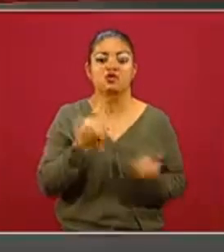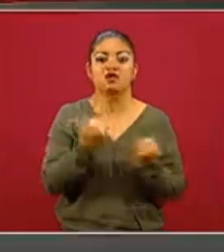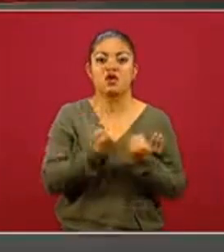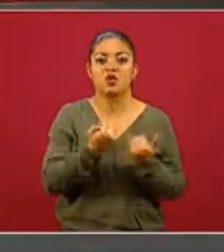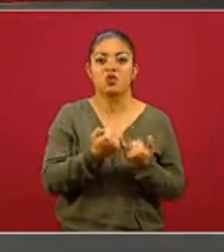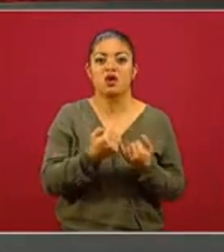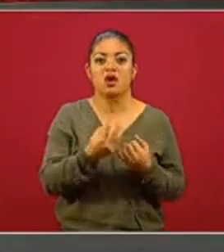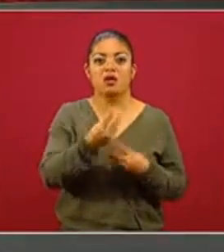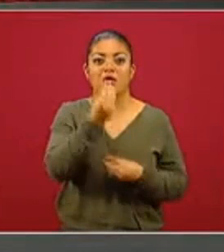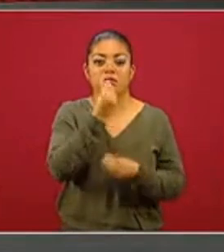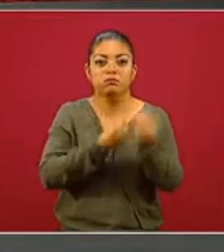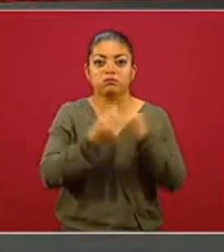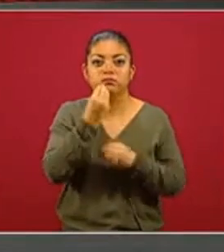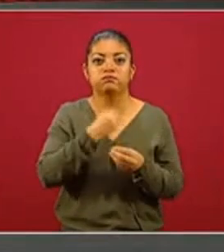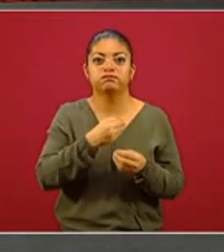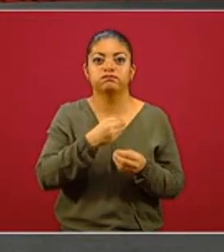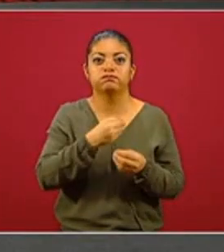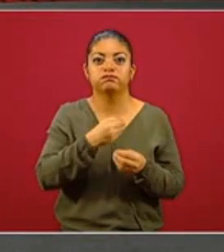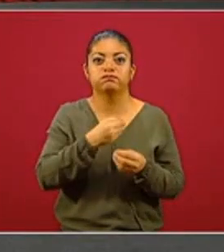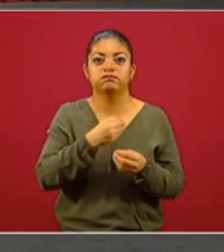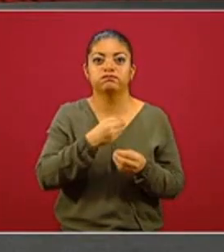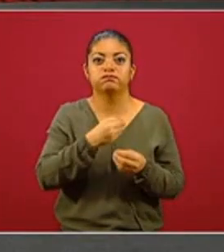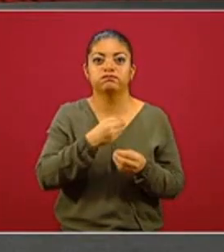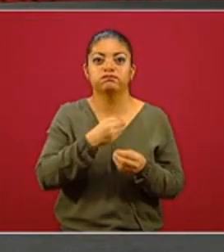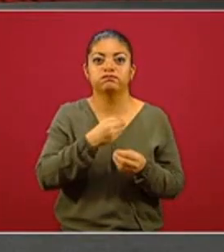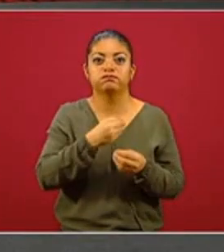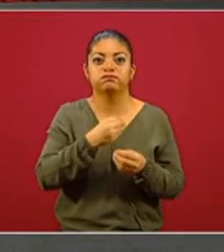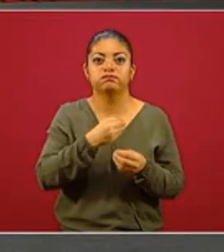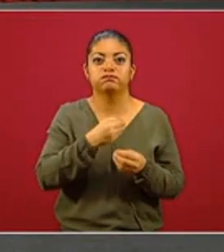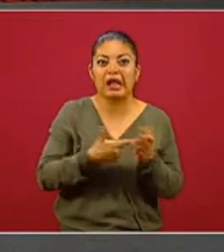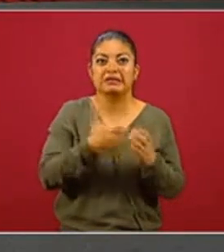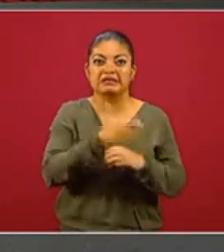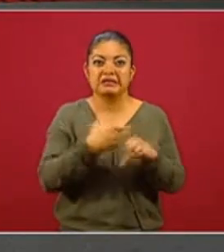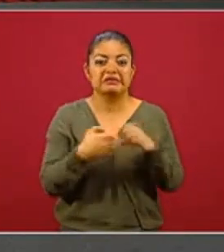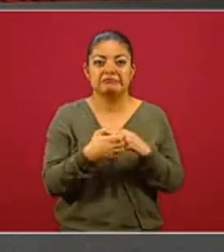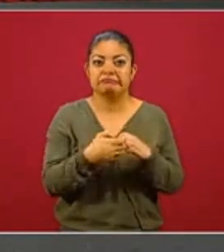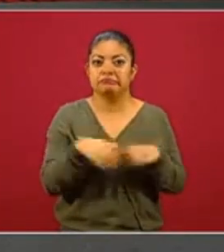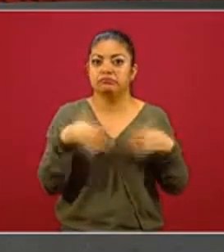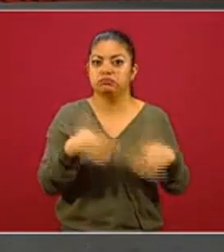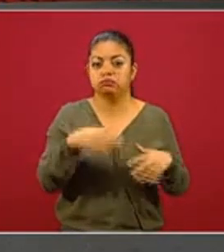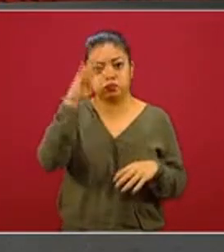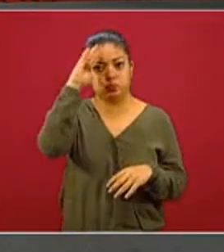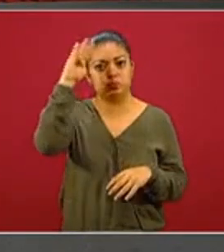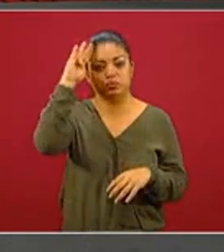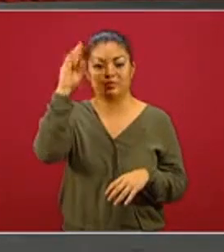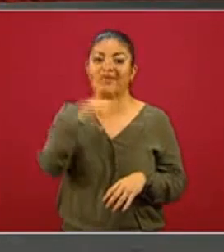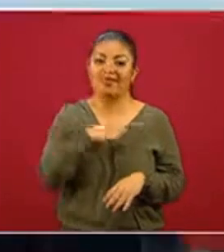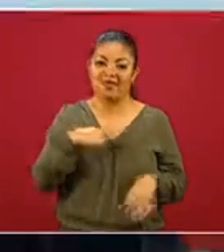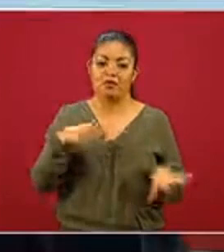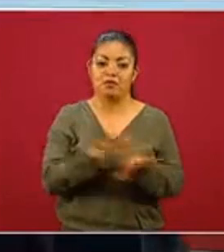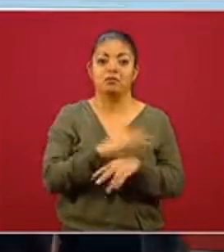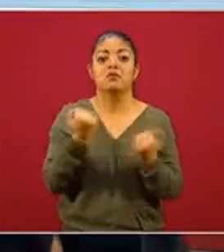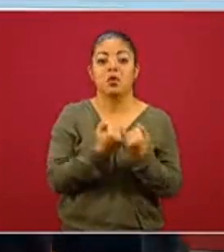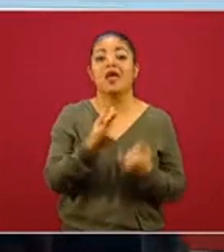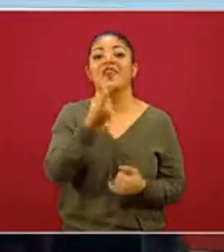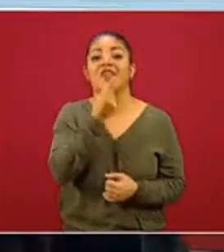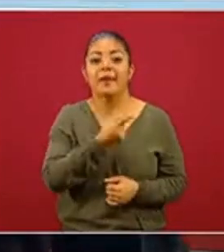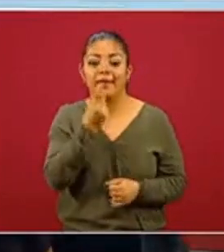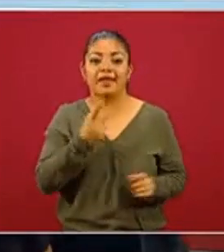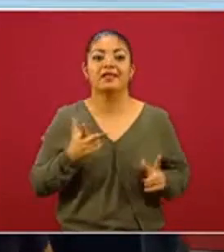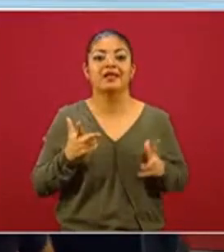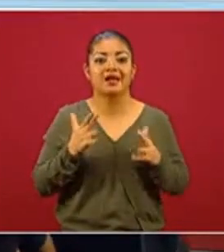nuestros niños y niñas en México, pues es altísimo. Y eso tenemos que cambiar. Diabetes, cáncer e